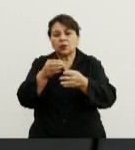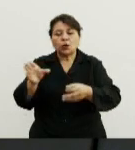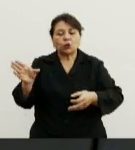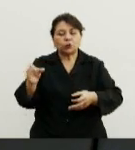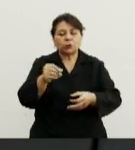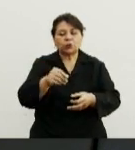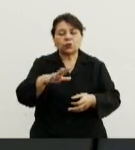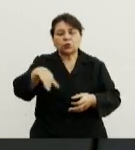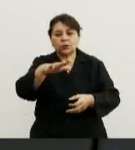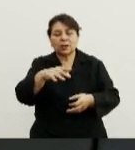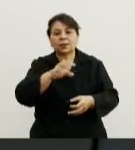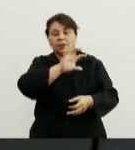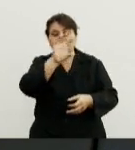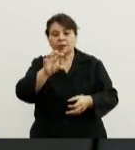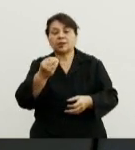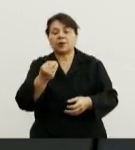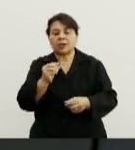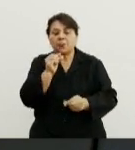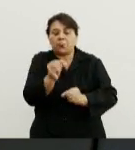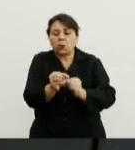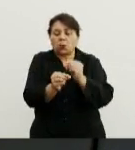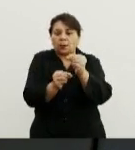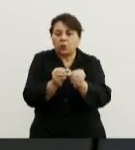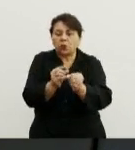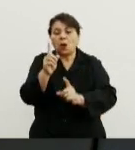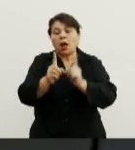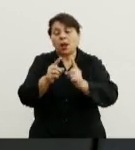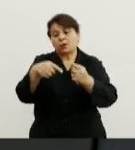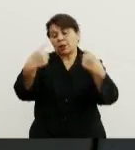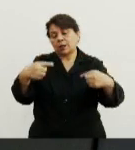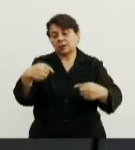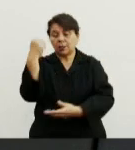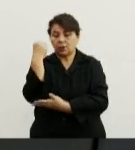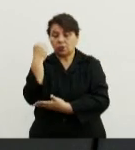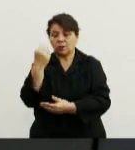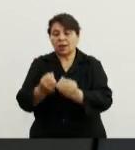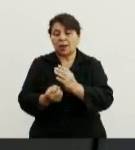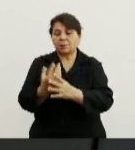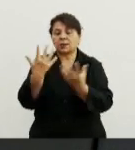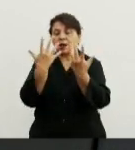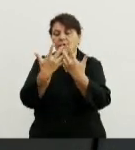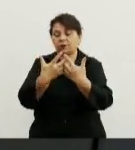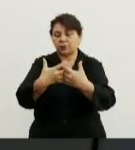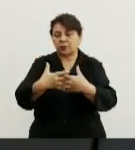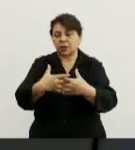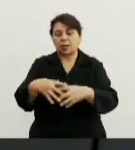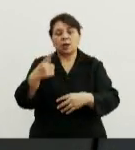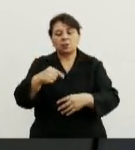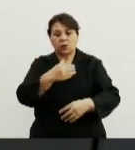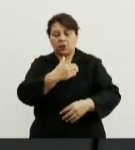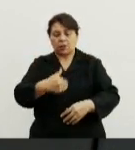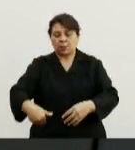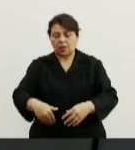provincia reactivar paulatinamente ciertas actividades económicas bajo la estricta vigilancia del estado